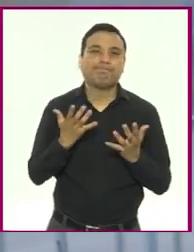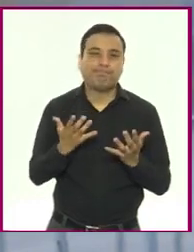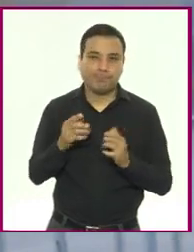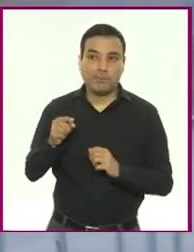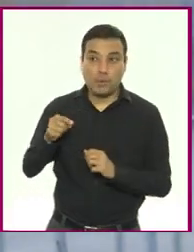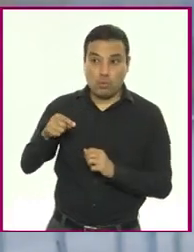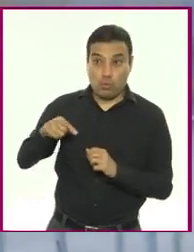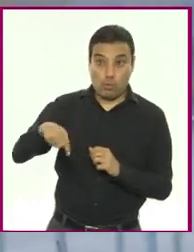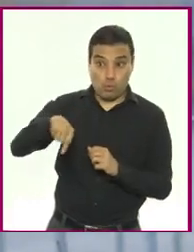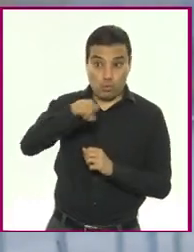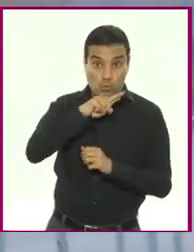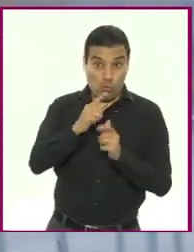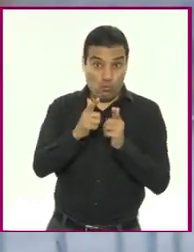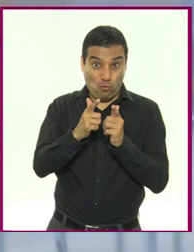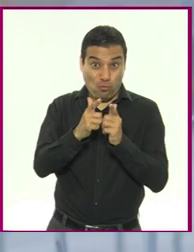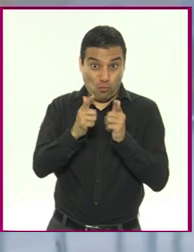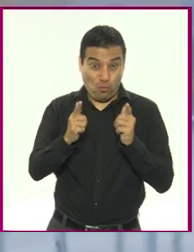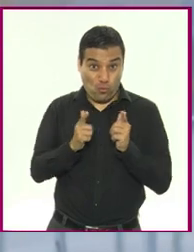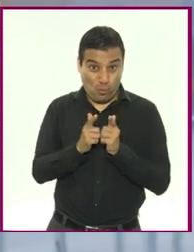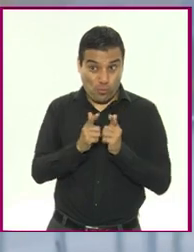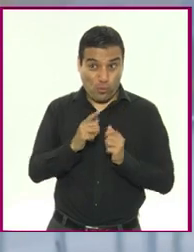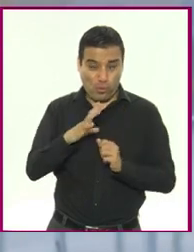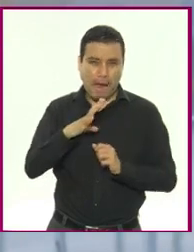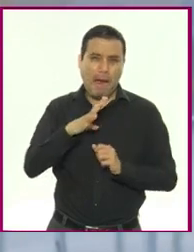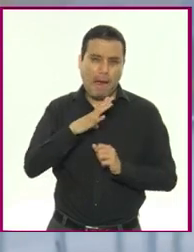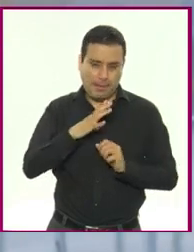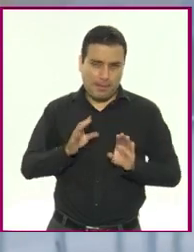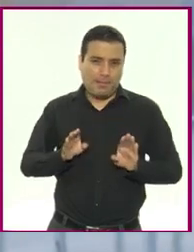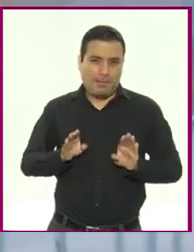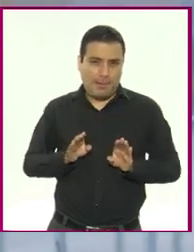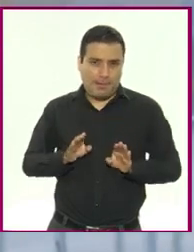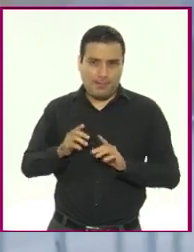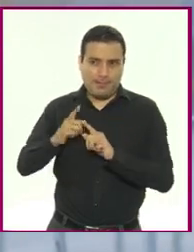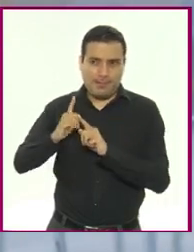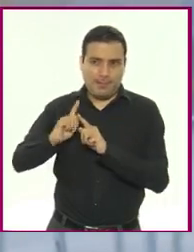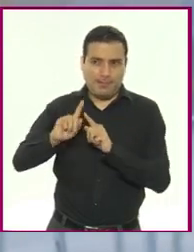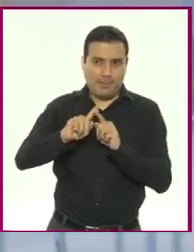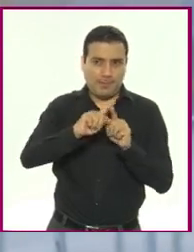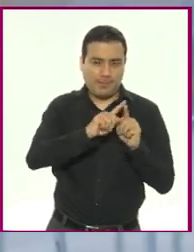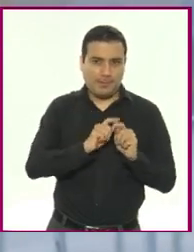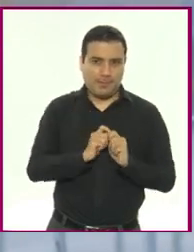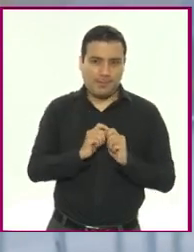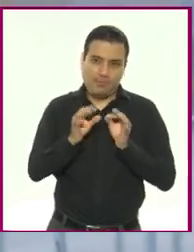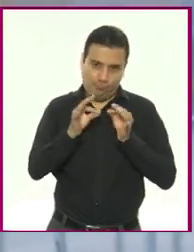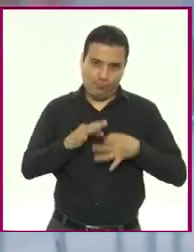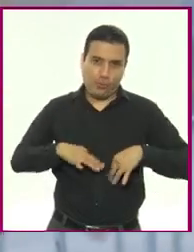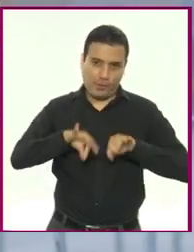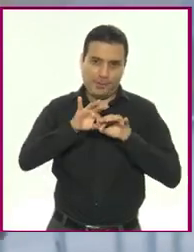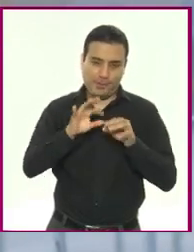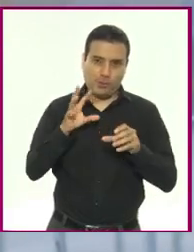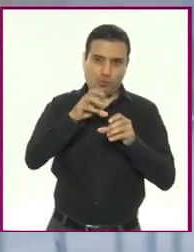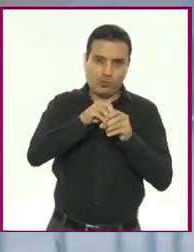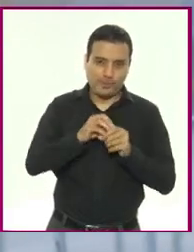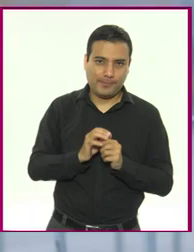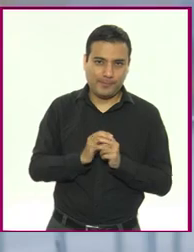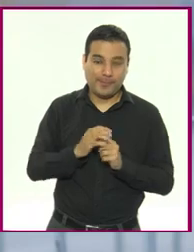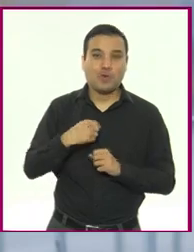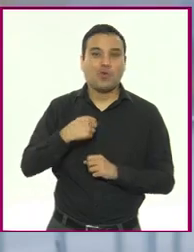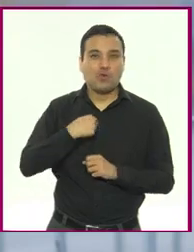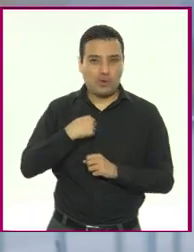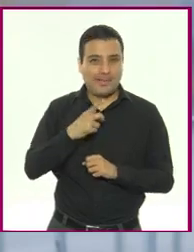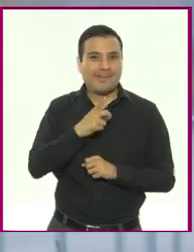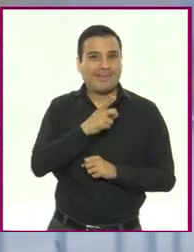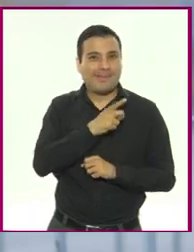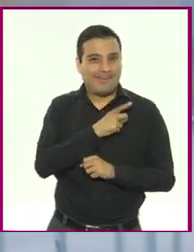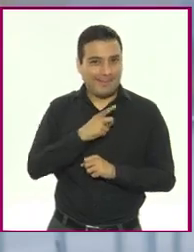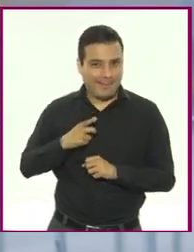varios de varios varias personalidades y de repente es un poquito este el adaptarme no a la persona que